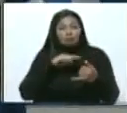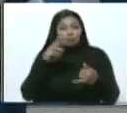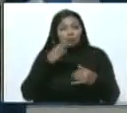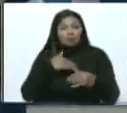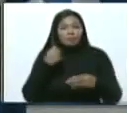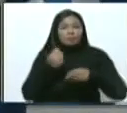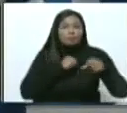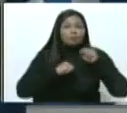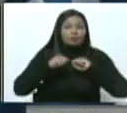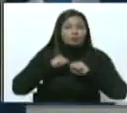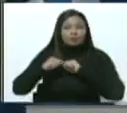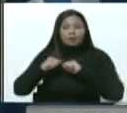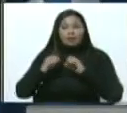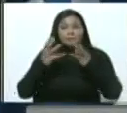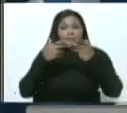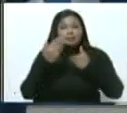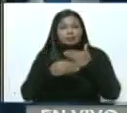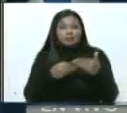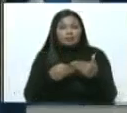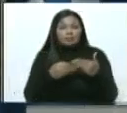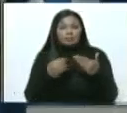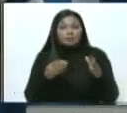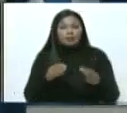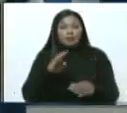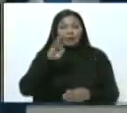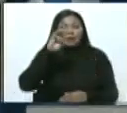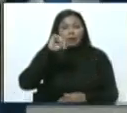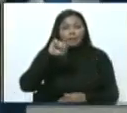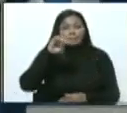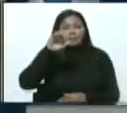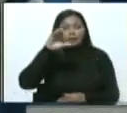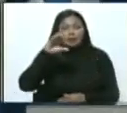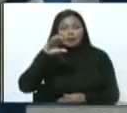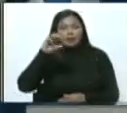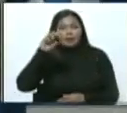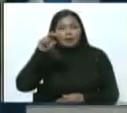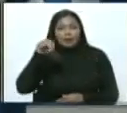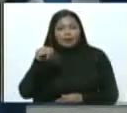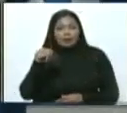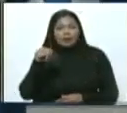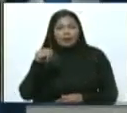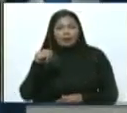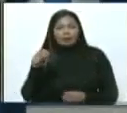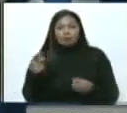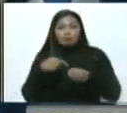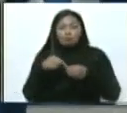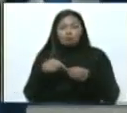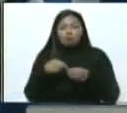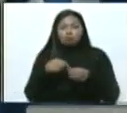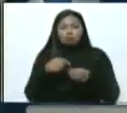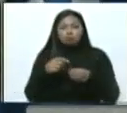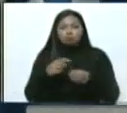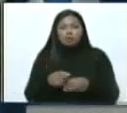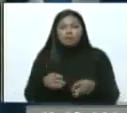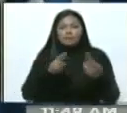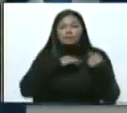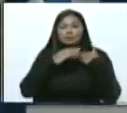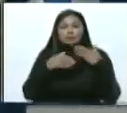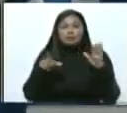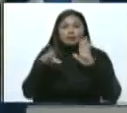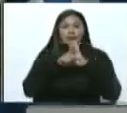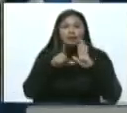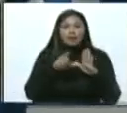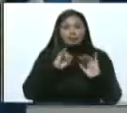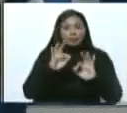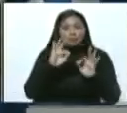través de la empresa Corporación MKN, compañía anónima. de la cual es representante legal